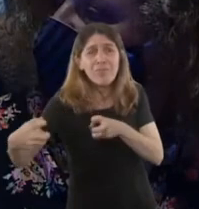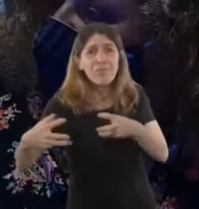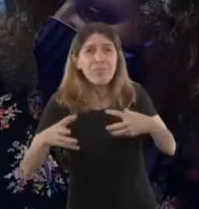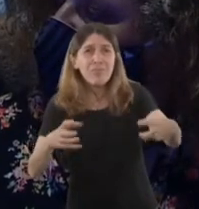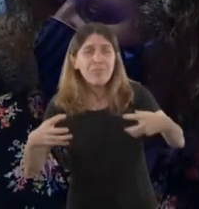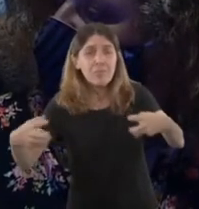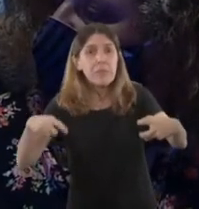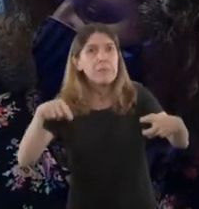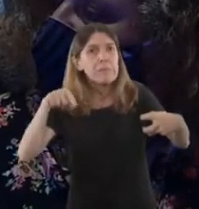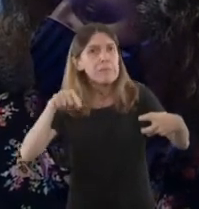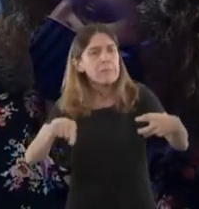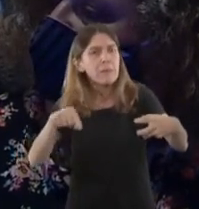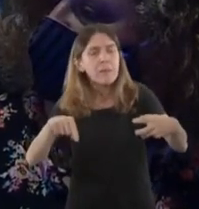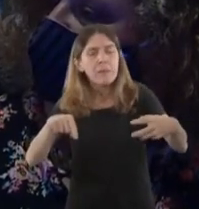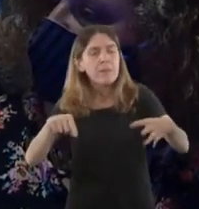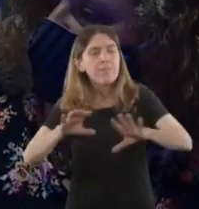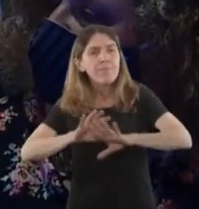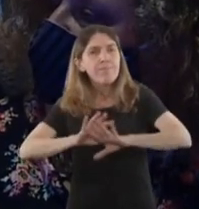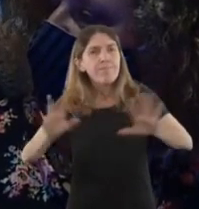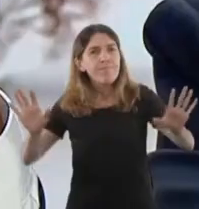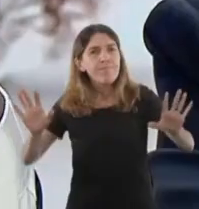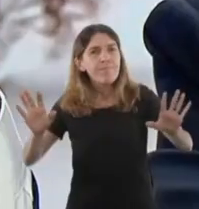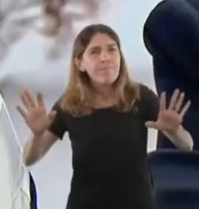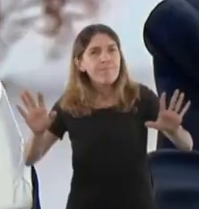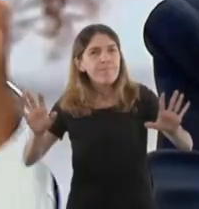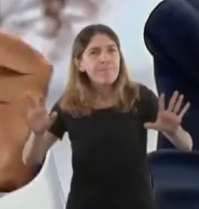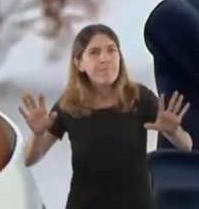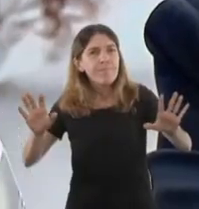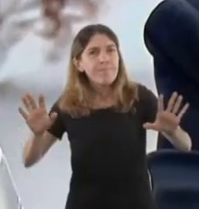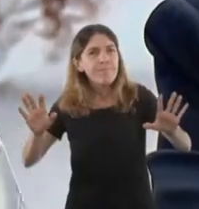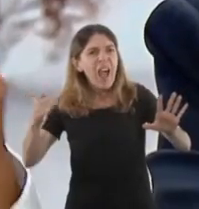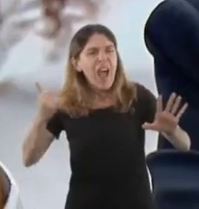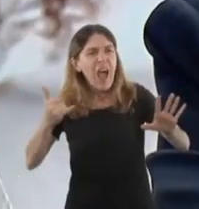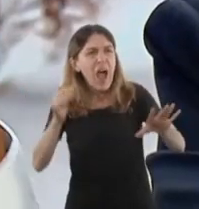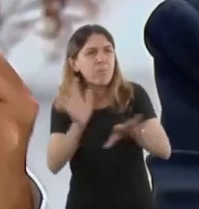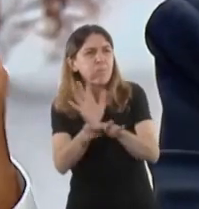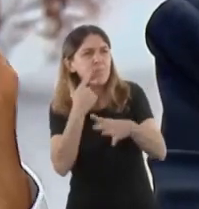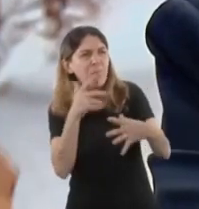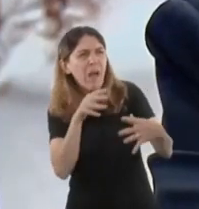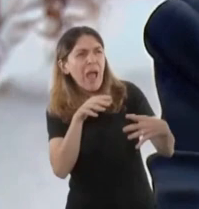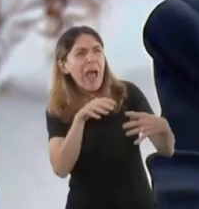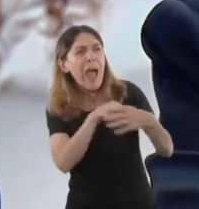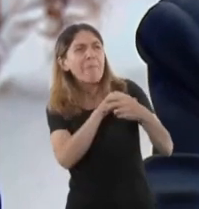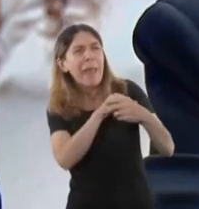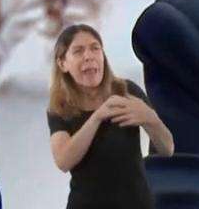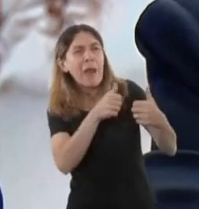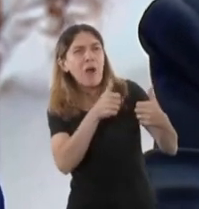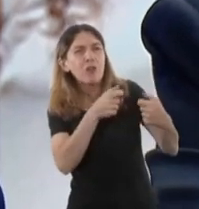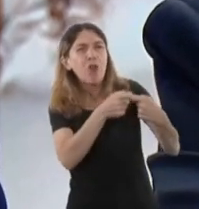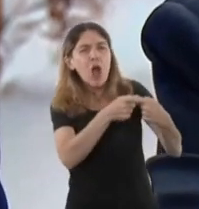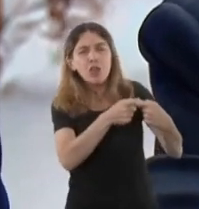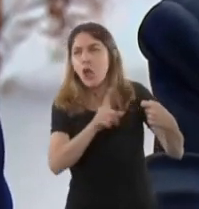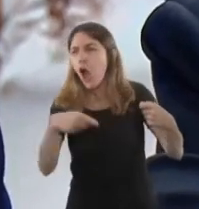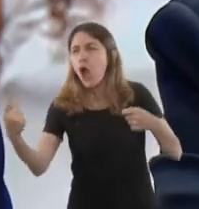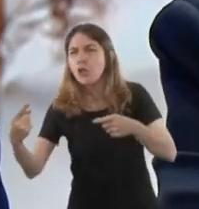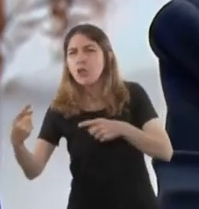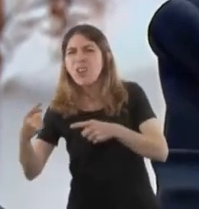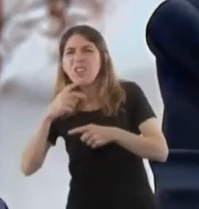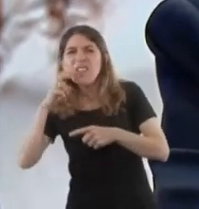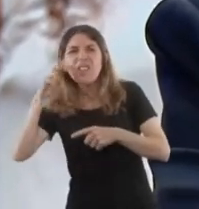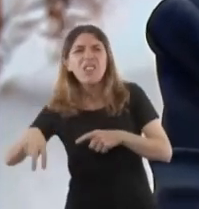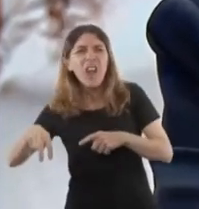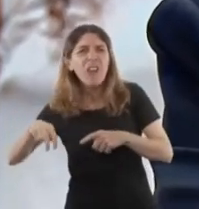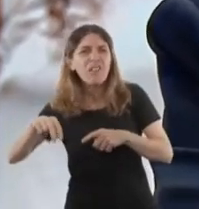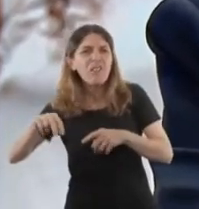nos transforma en amigos y enemigos sin escuchar las razones y superar la